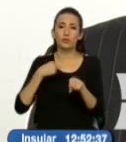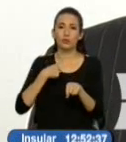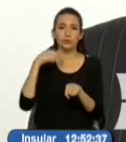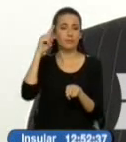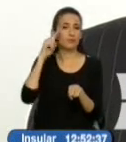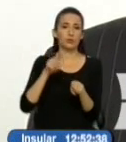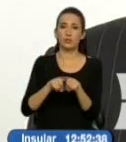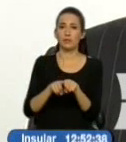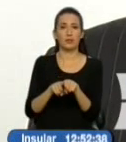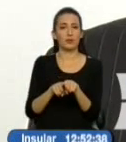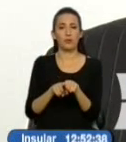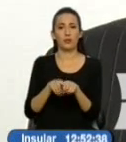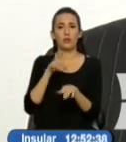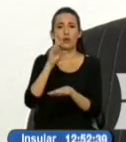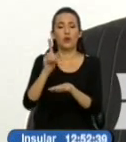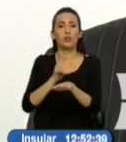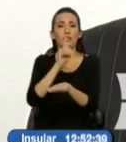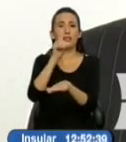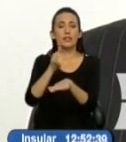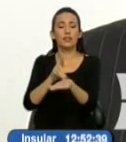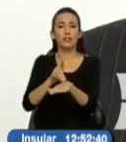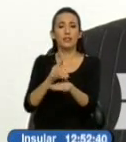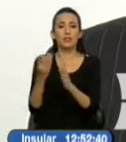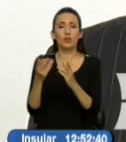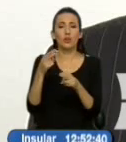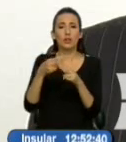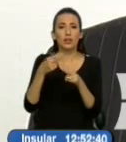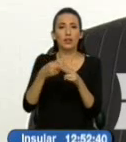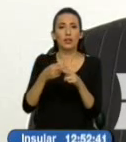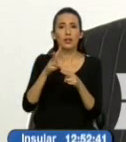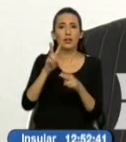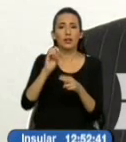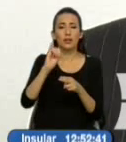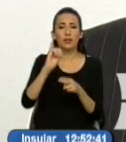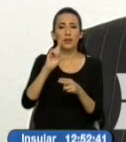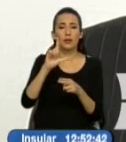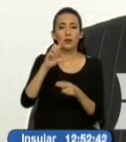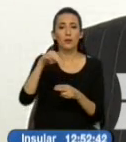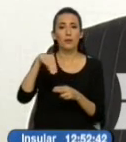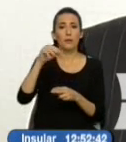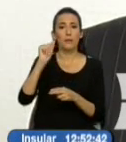la señora directora nacional, la señora Vilma Andrade,